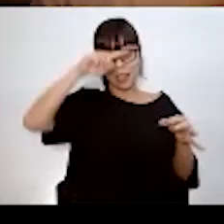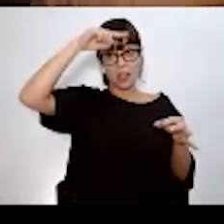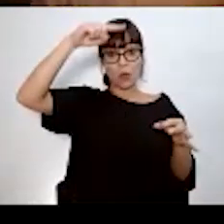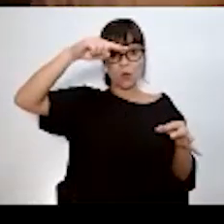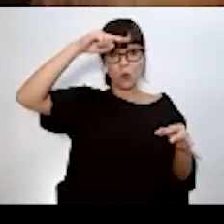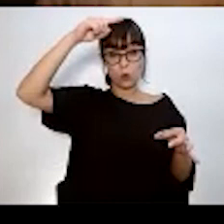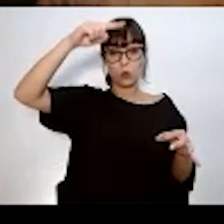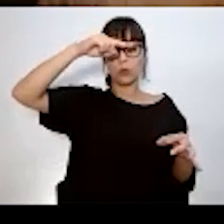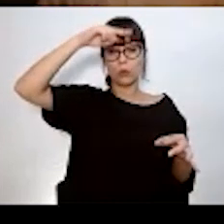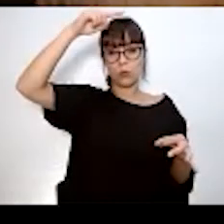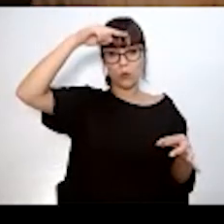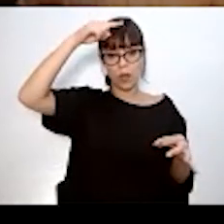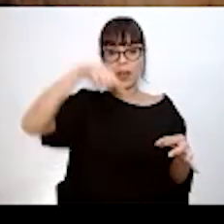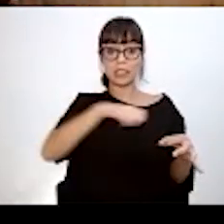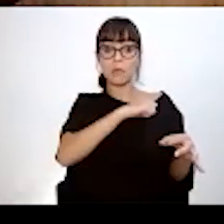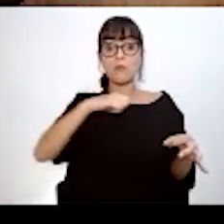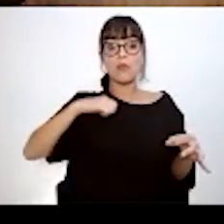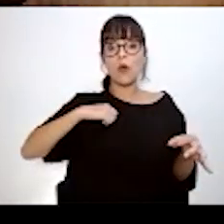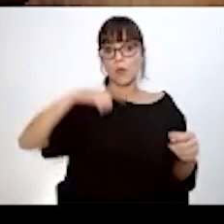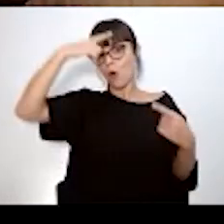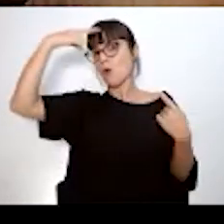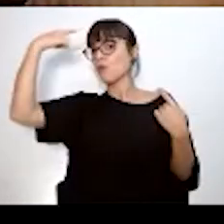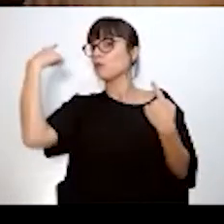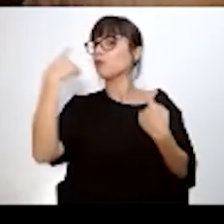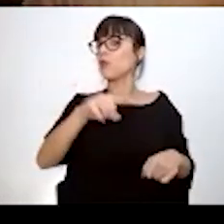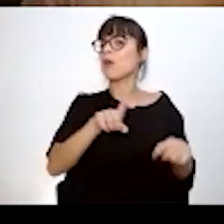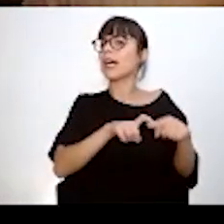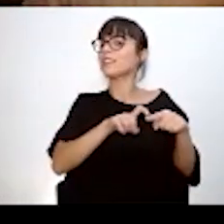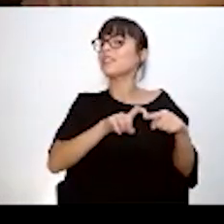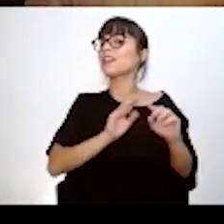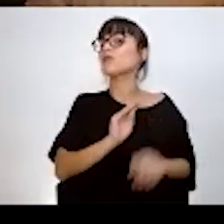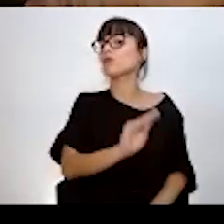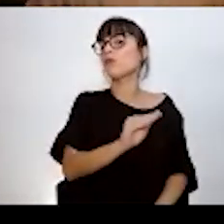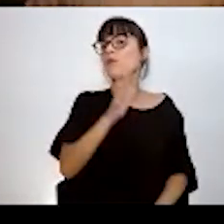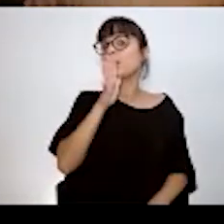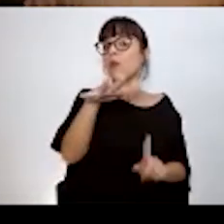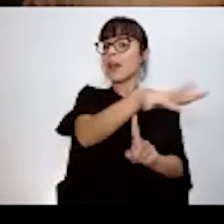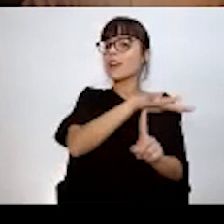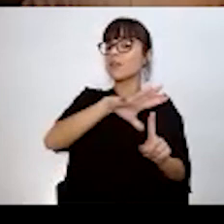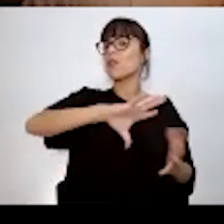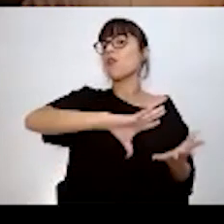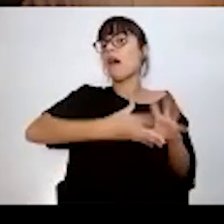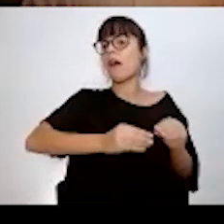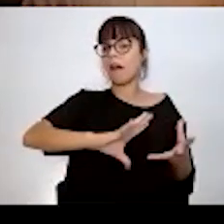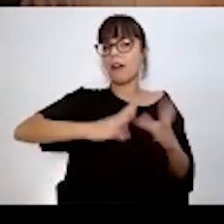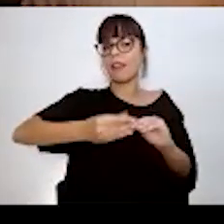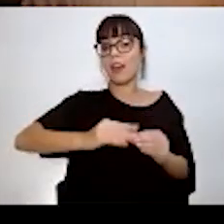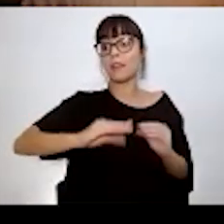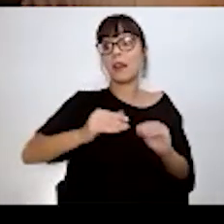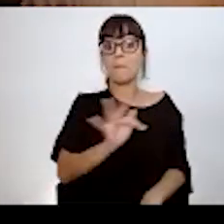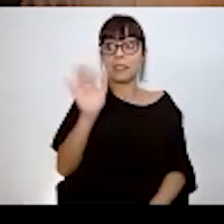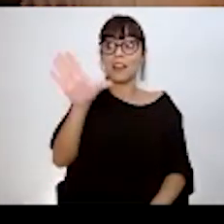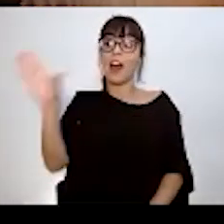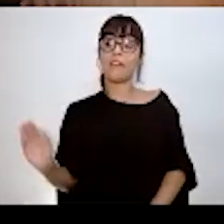de adaptación local a las particularidades de este entorno a partir de unas manifestaciones culturales evidentemente traídas desde el norte de